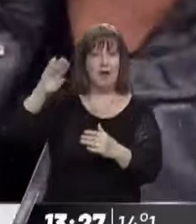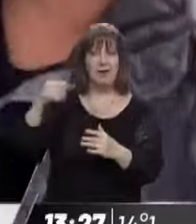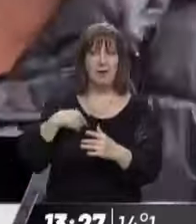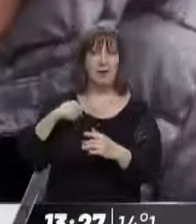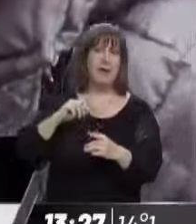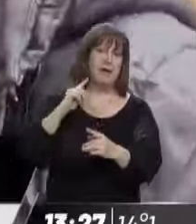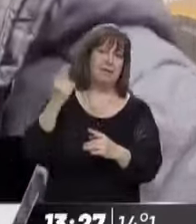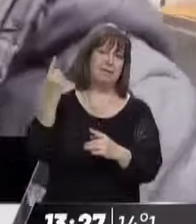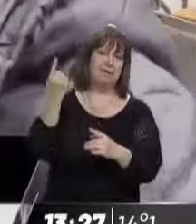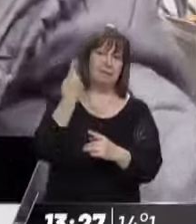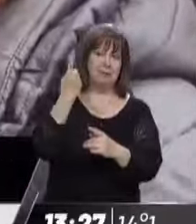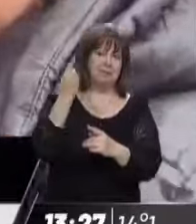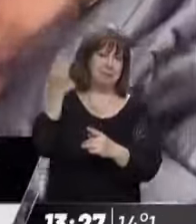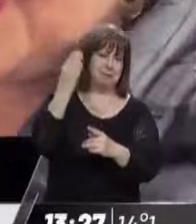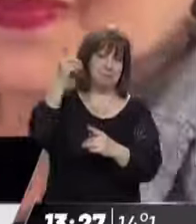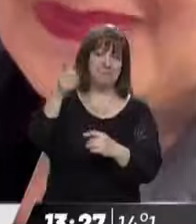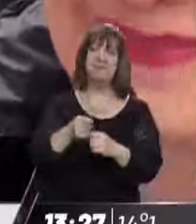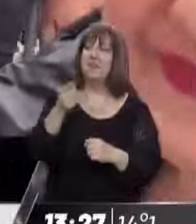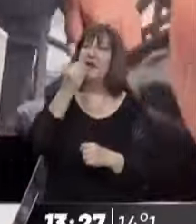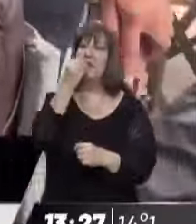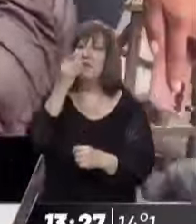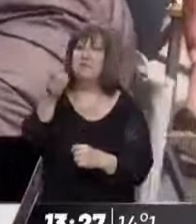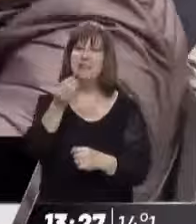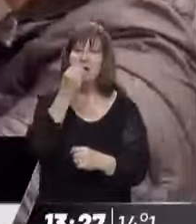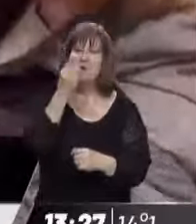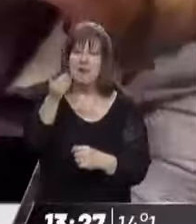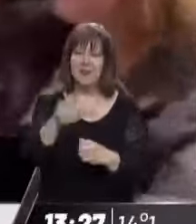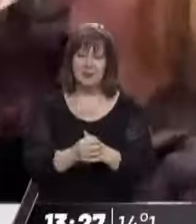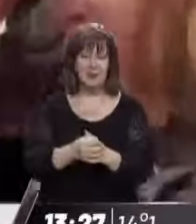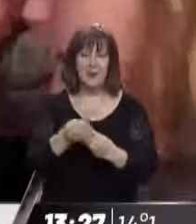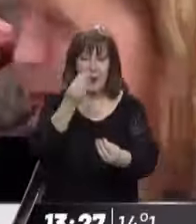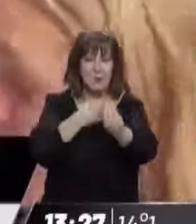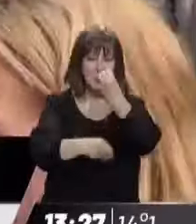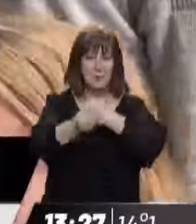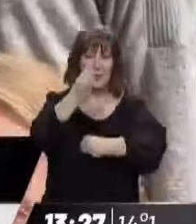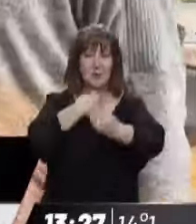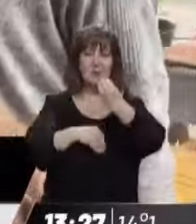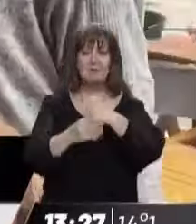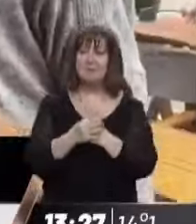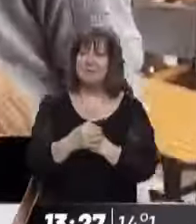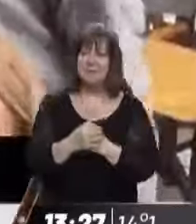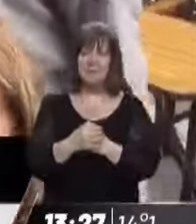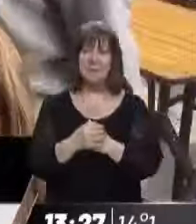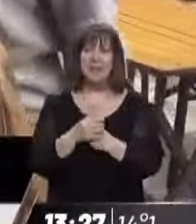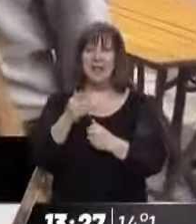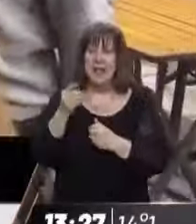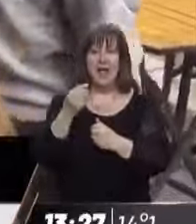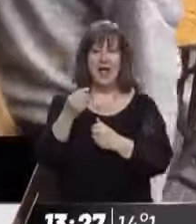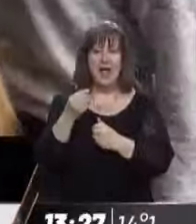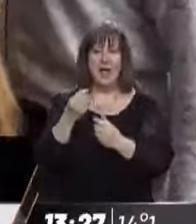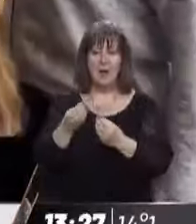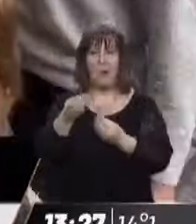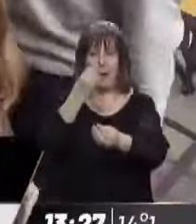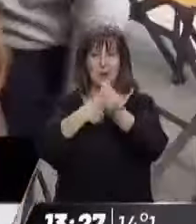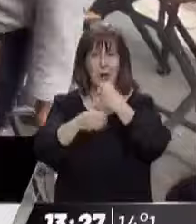ganaron. Mira, tu amiga no deja de comer. ¿Qué tal la comida de Mendoza? Buenísima. Pero un poco de respeto que